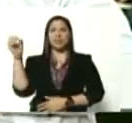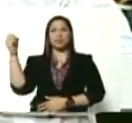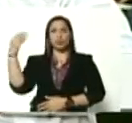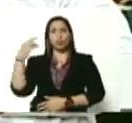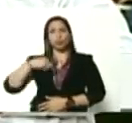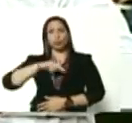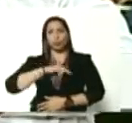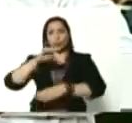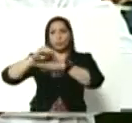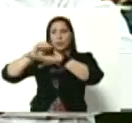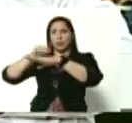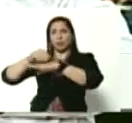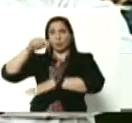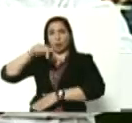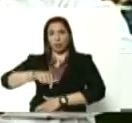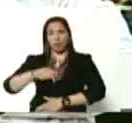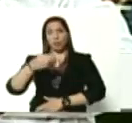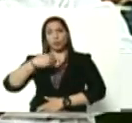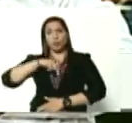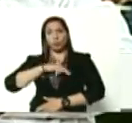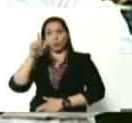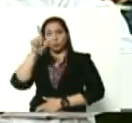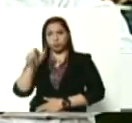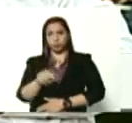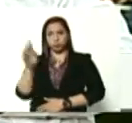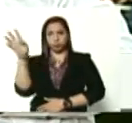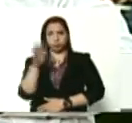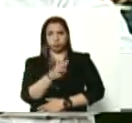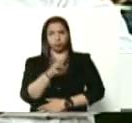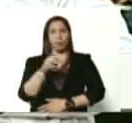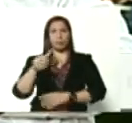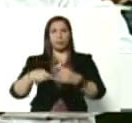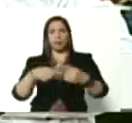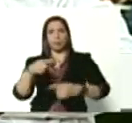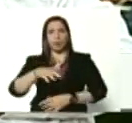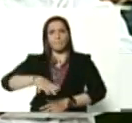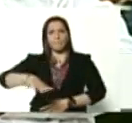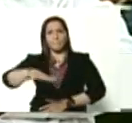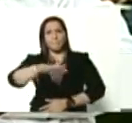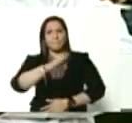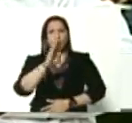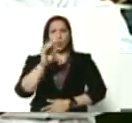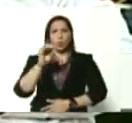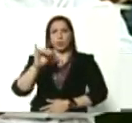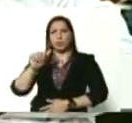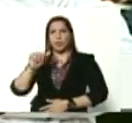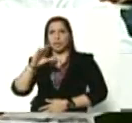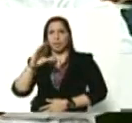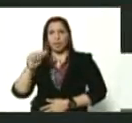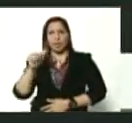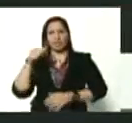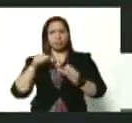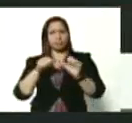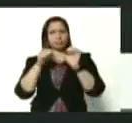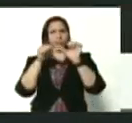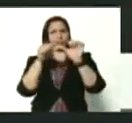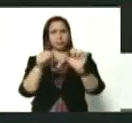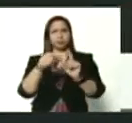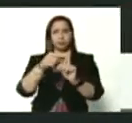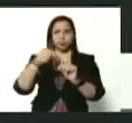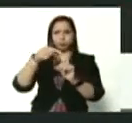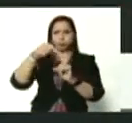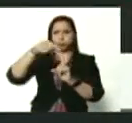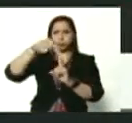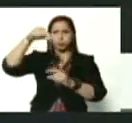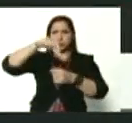reclamamos que nace ya en nuestros equipos luego pasa al llano y boyacá por esa espiga sembrada en carabobo hasta ayacucho